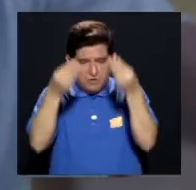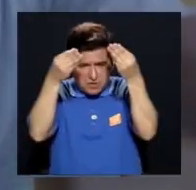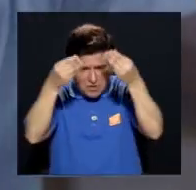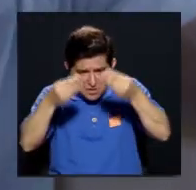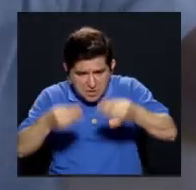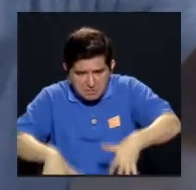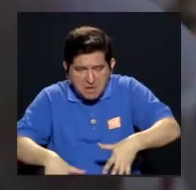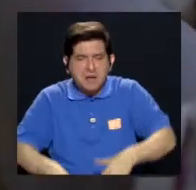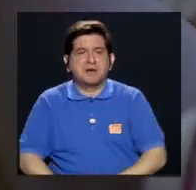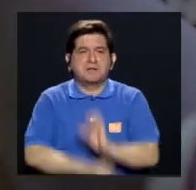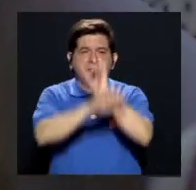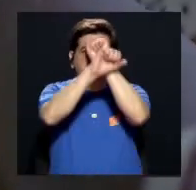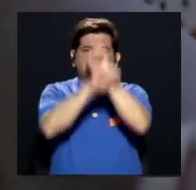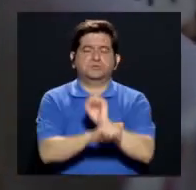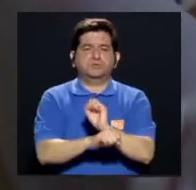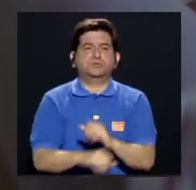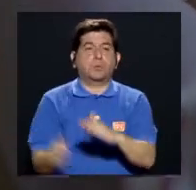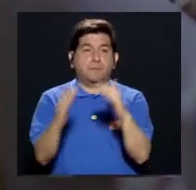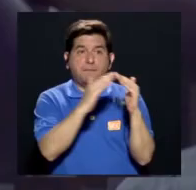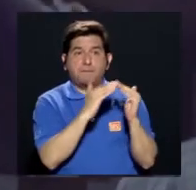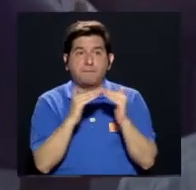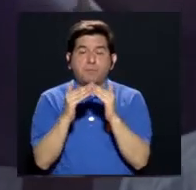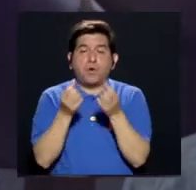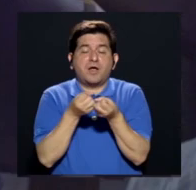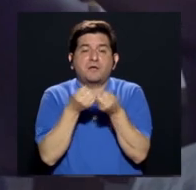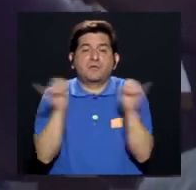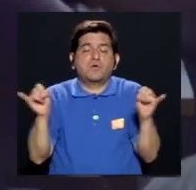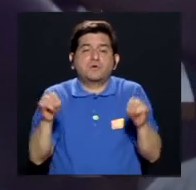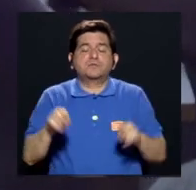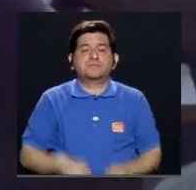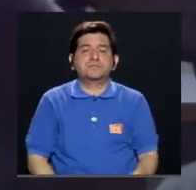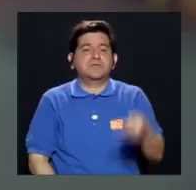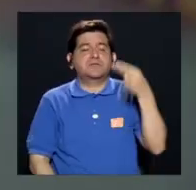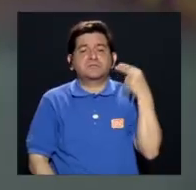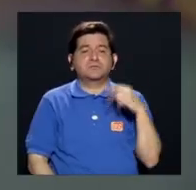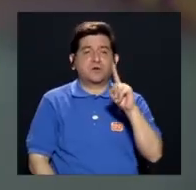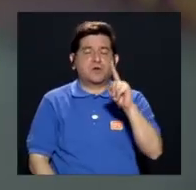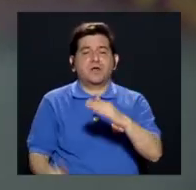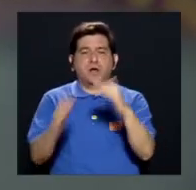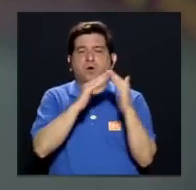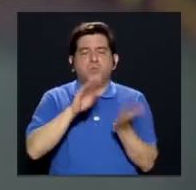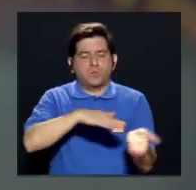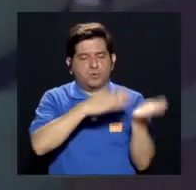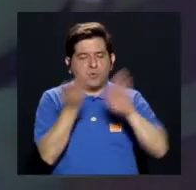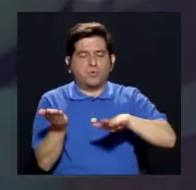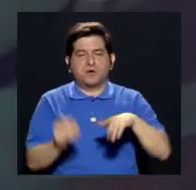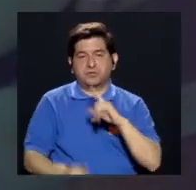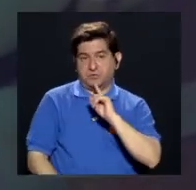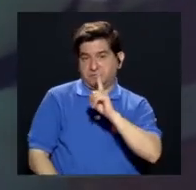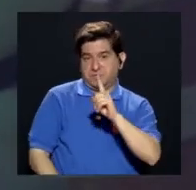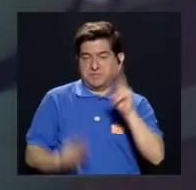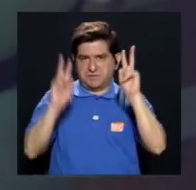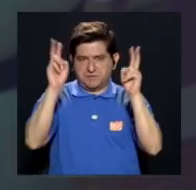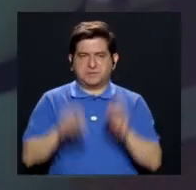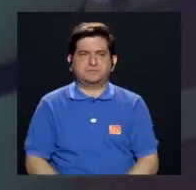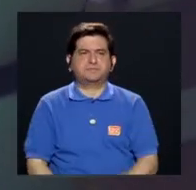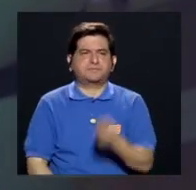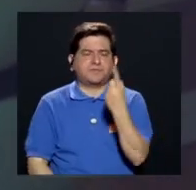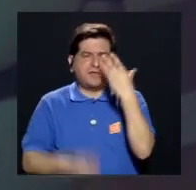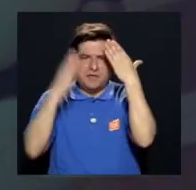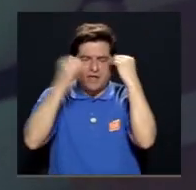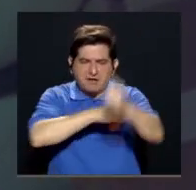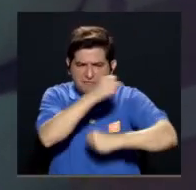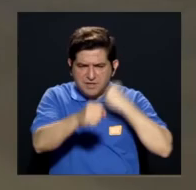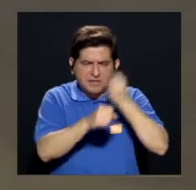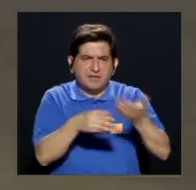esas tradiciones. Y un pueblo sin raíces es un pueblo muerto, dicen. Ante la falta de información en los